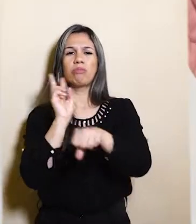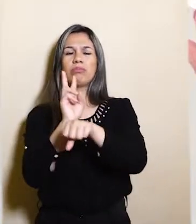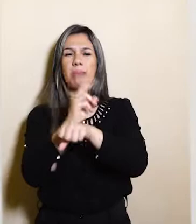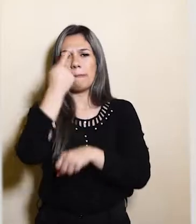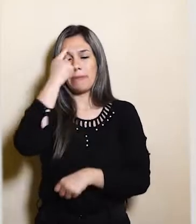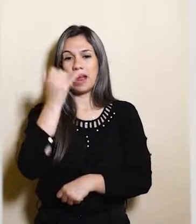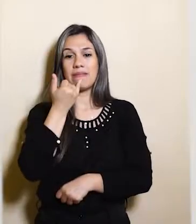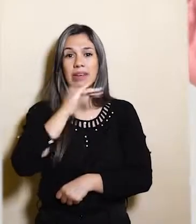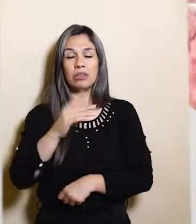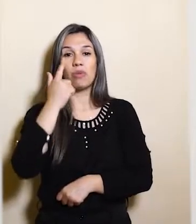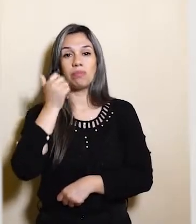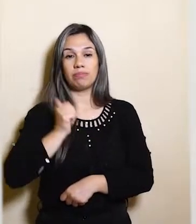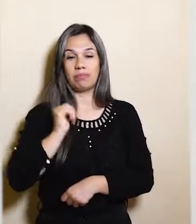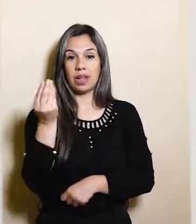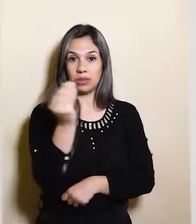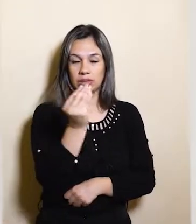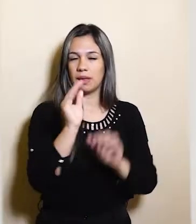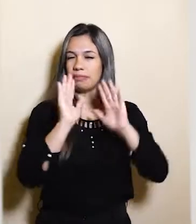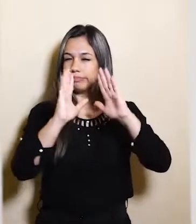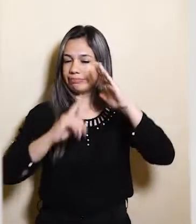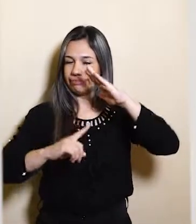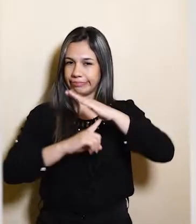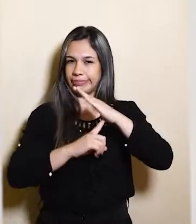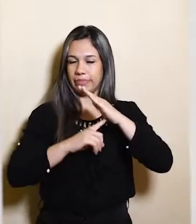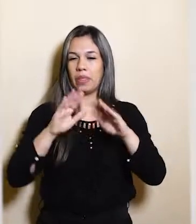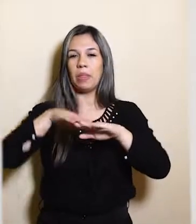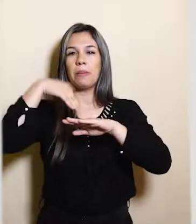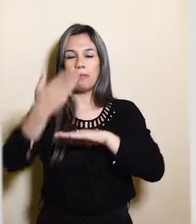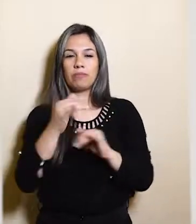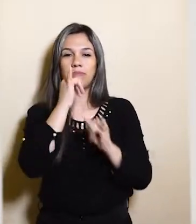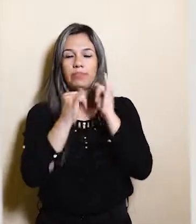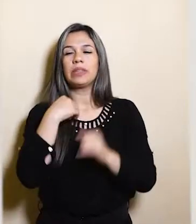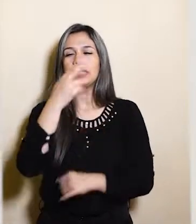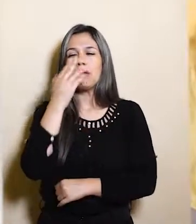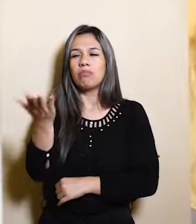Pero vamos a dejar ese tema para un poquito más adelante, porque me gustaría que puedas contarnos un poquito más de la